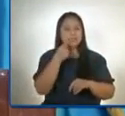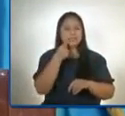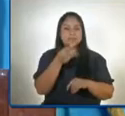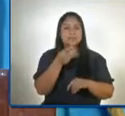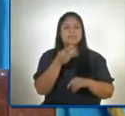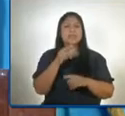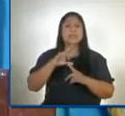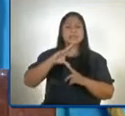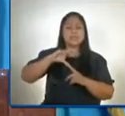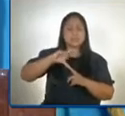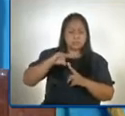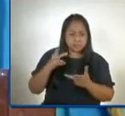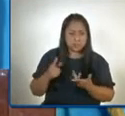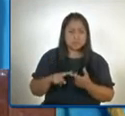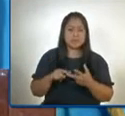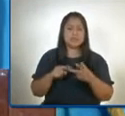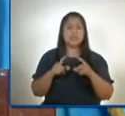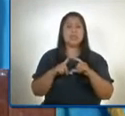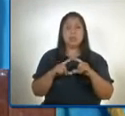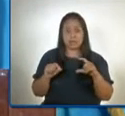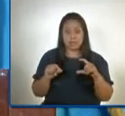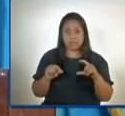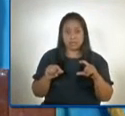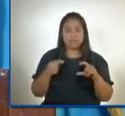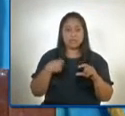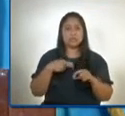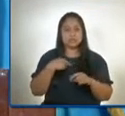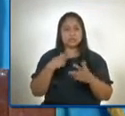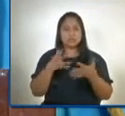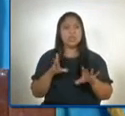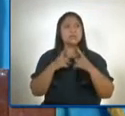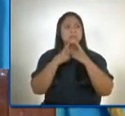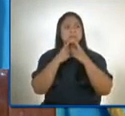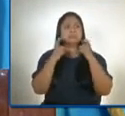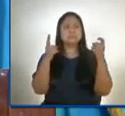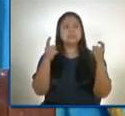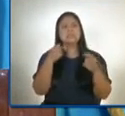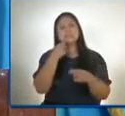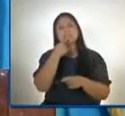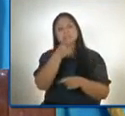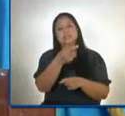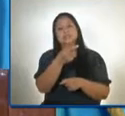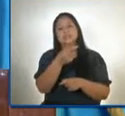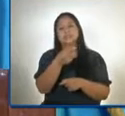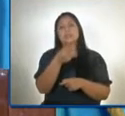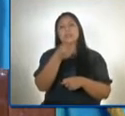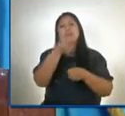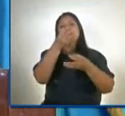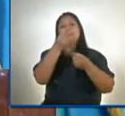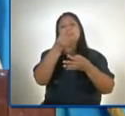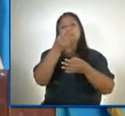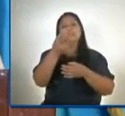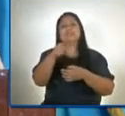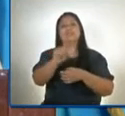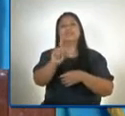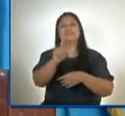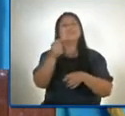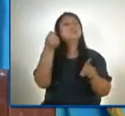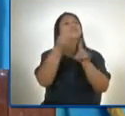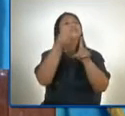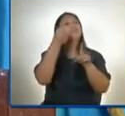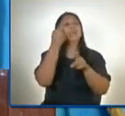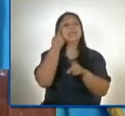Insibume como en su momento también Conred hemos emitido los comunicados respectivos indicando que esto no se puede predecir, todavía no hay